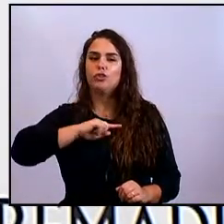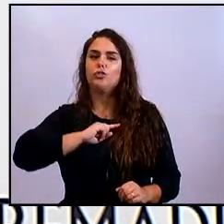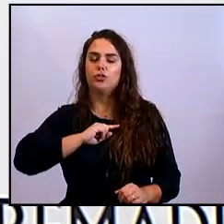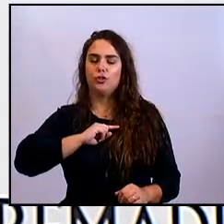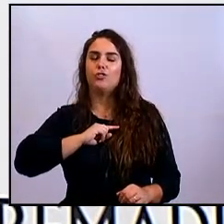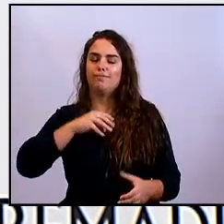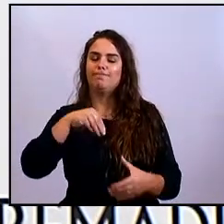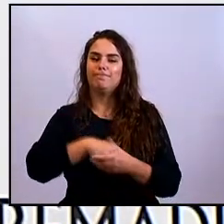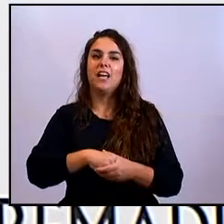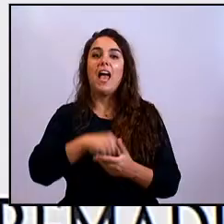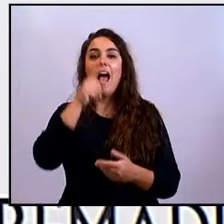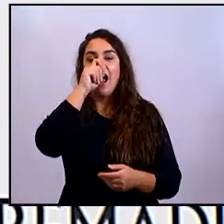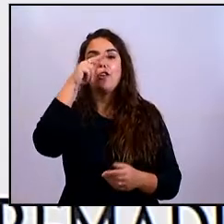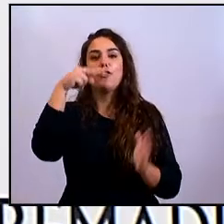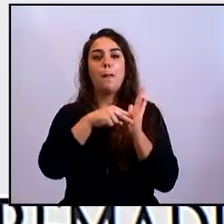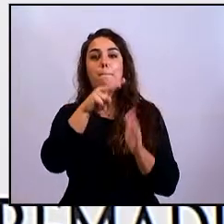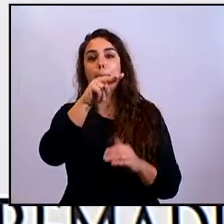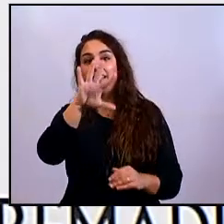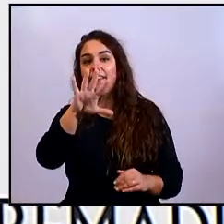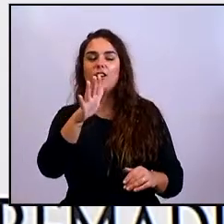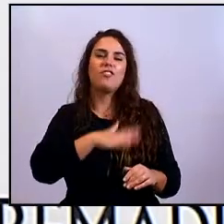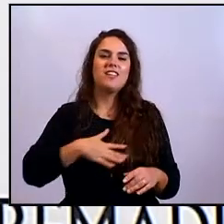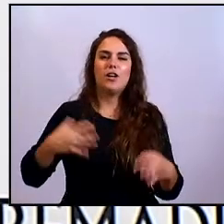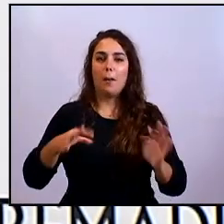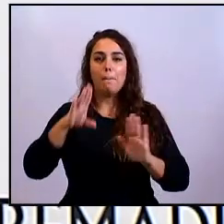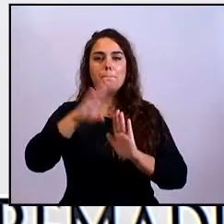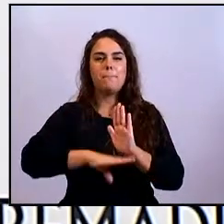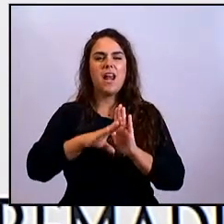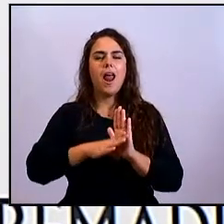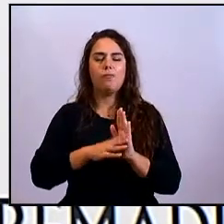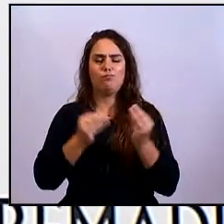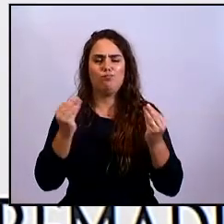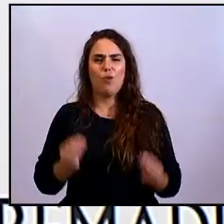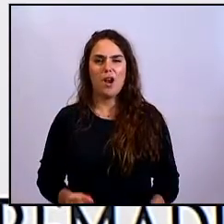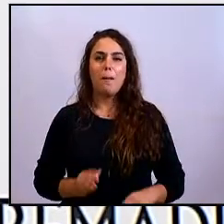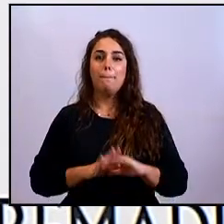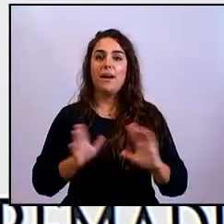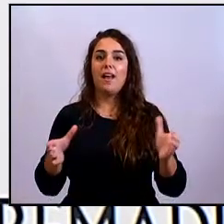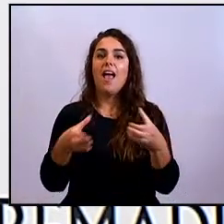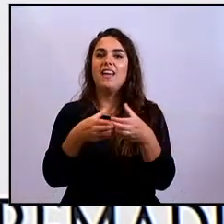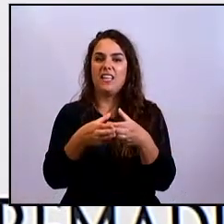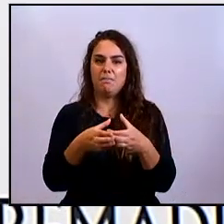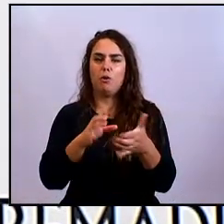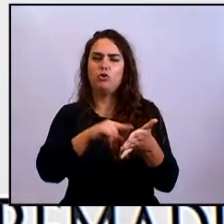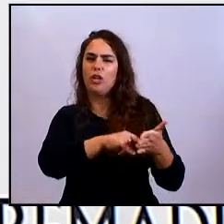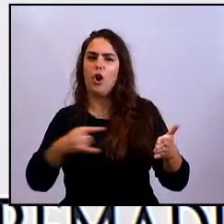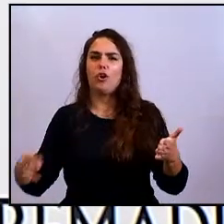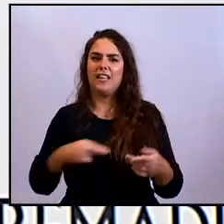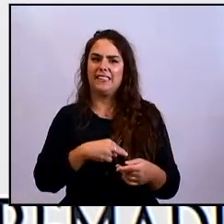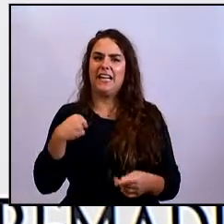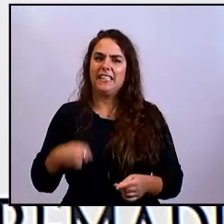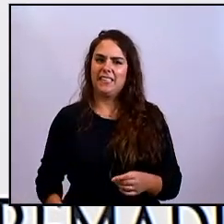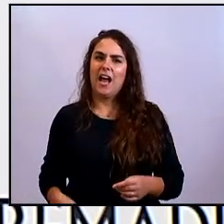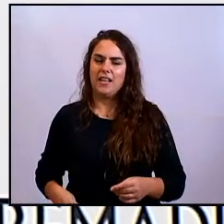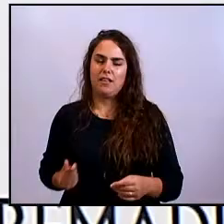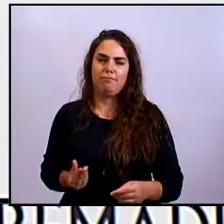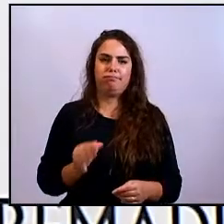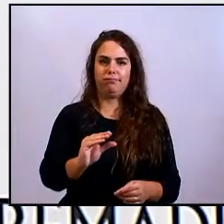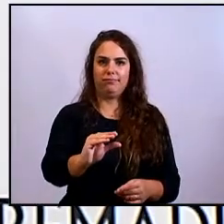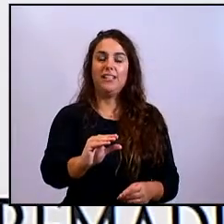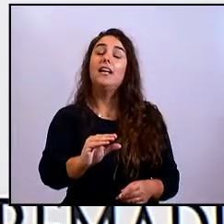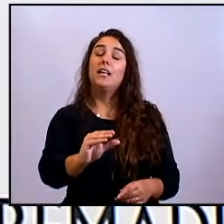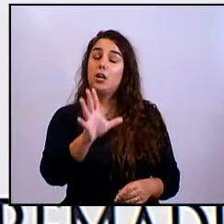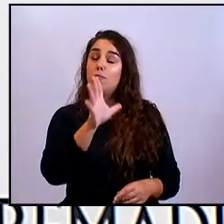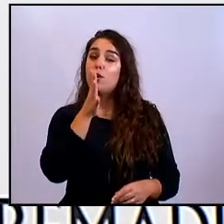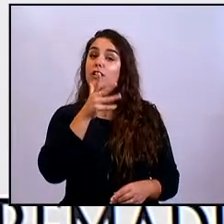el año 2025 con un ambicioso plan de inversión en equipos de alta tecnología sanitaria. Con él vamos a poder